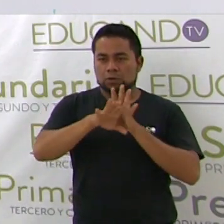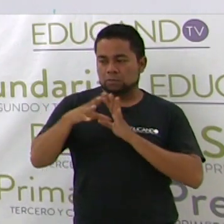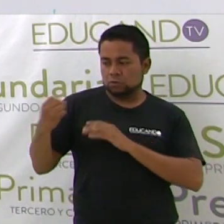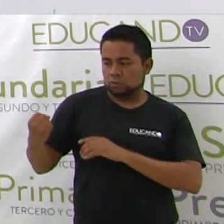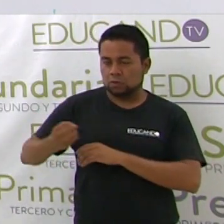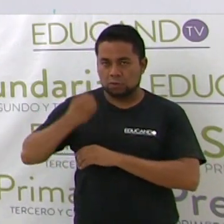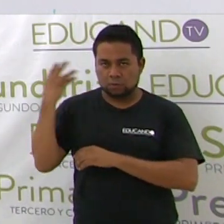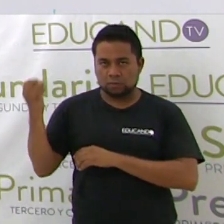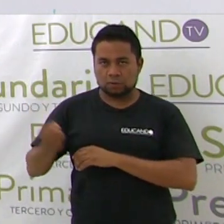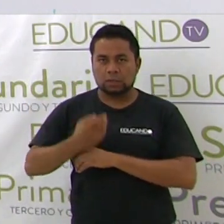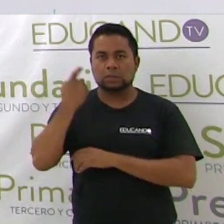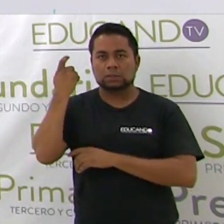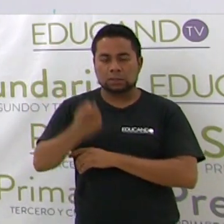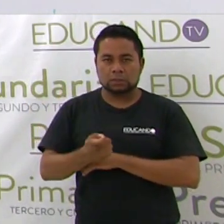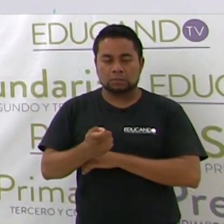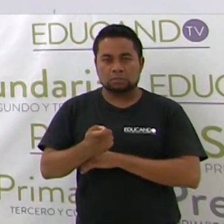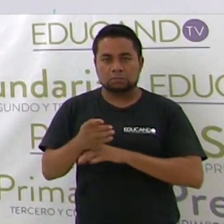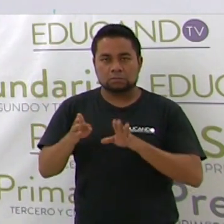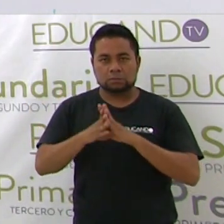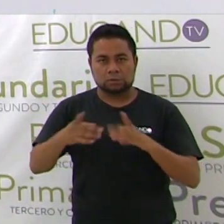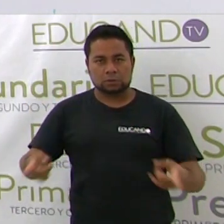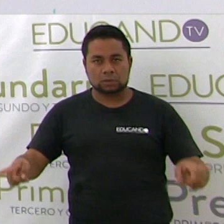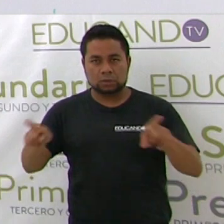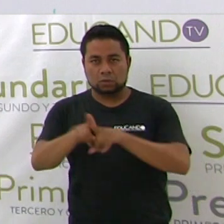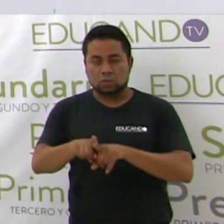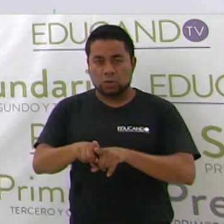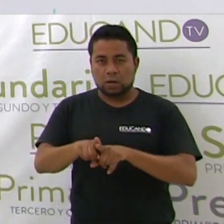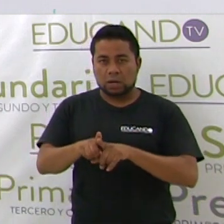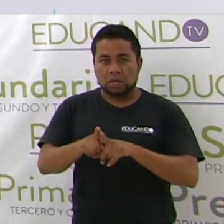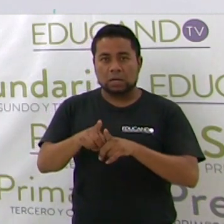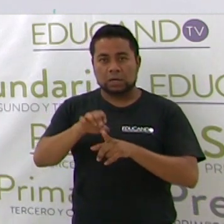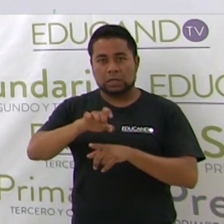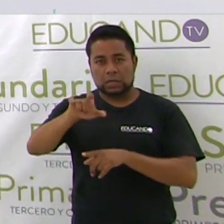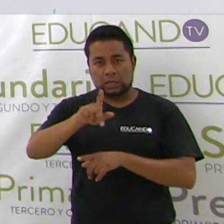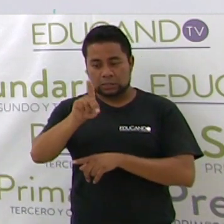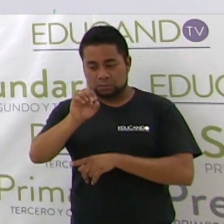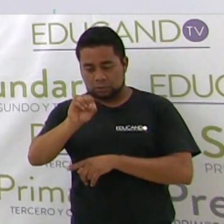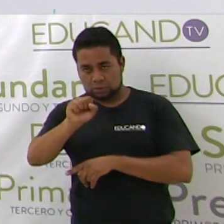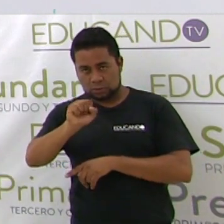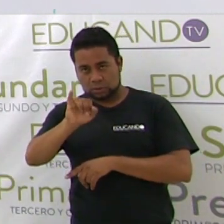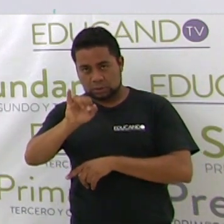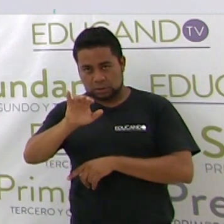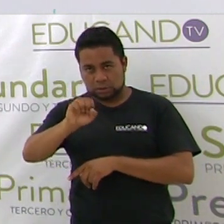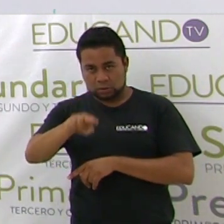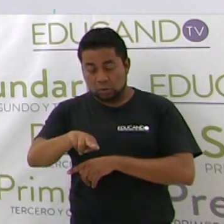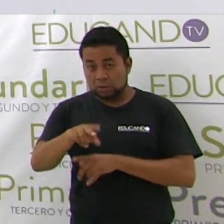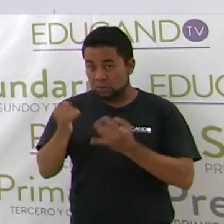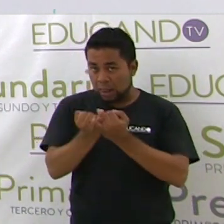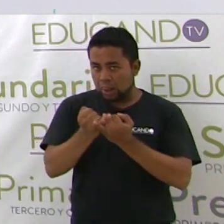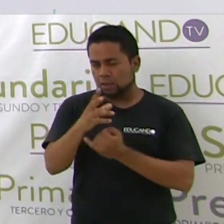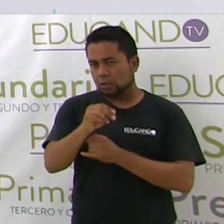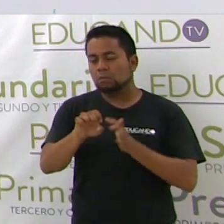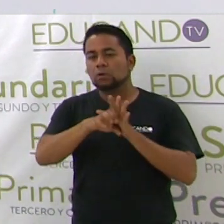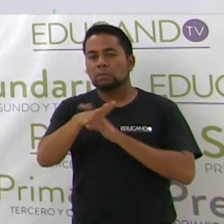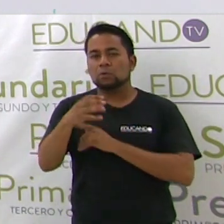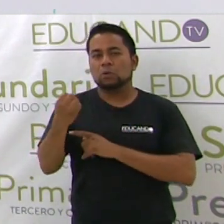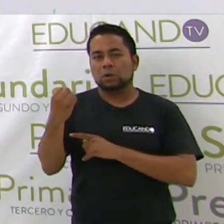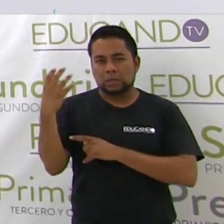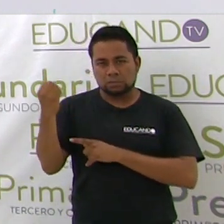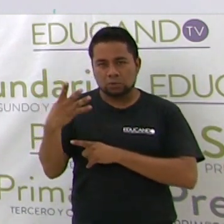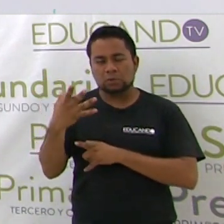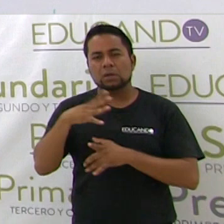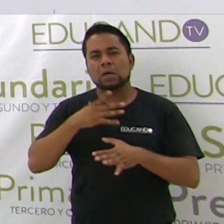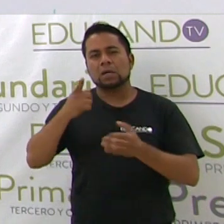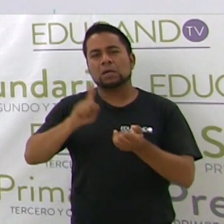conferencia no es lo mismo que una exposición, pero fíjense bien, una exposición pues es parte de